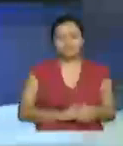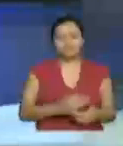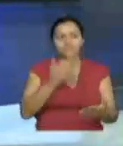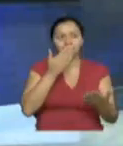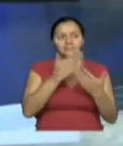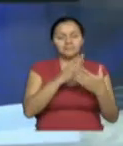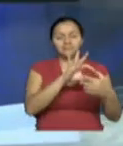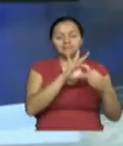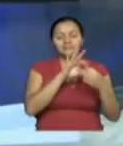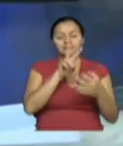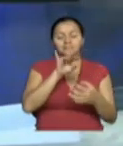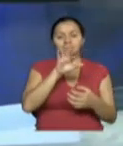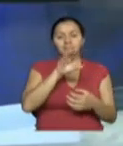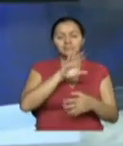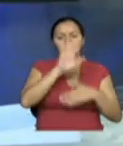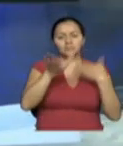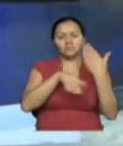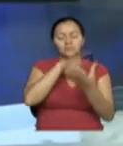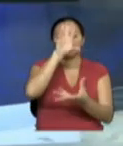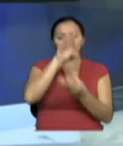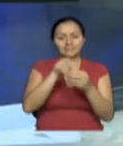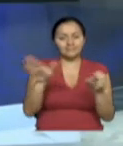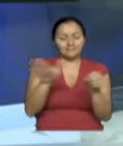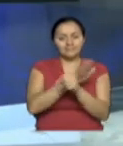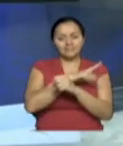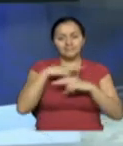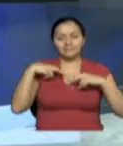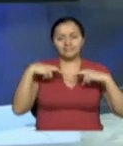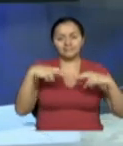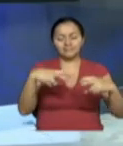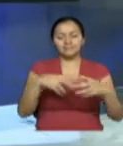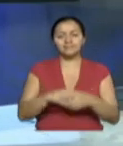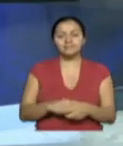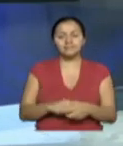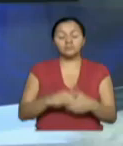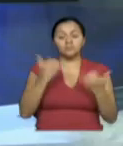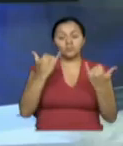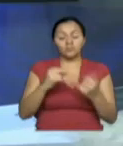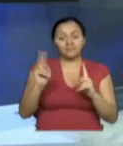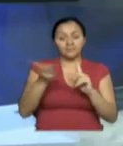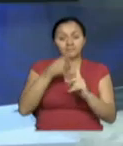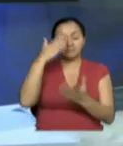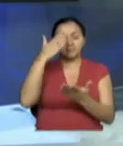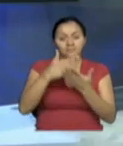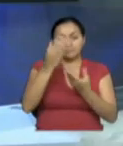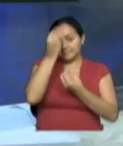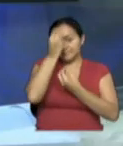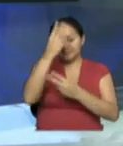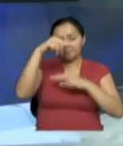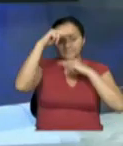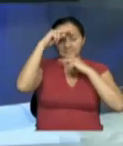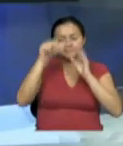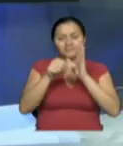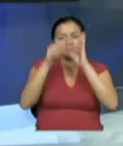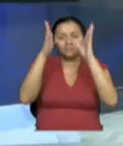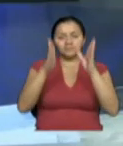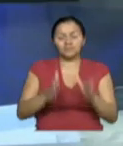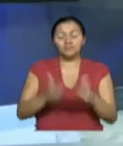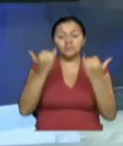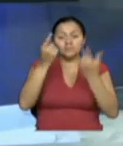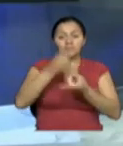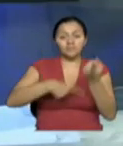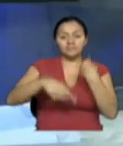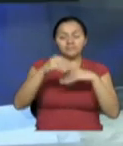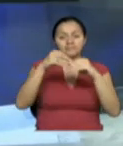Muchísimas gracias, Víctor, por esta tu completa investigación. Es tiempo para un segundo paréntesis en este su noticiero ciudadano. Al